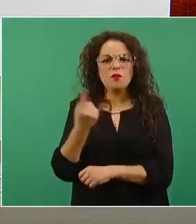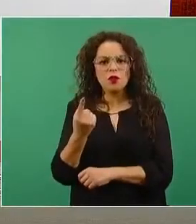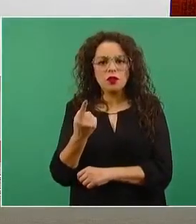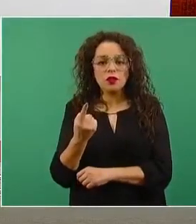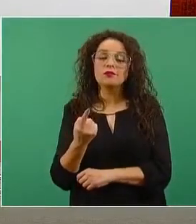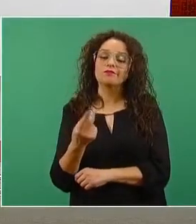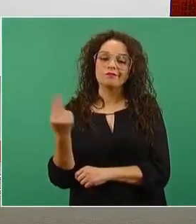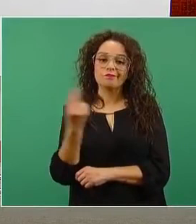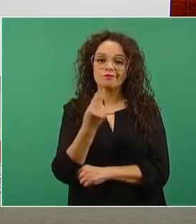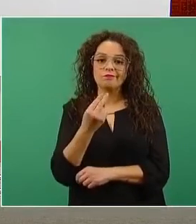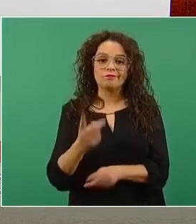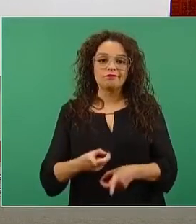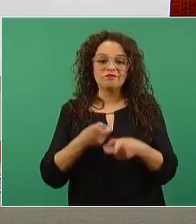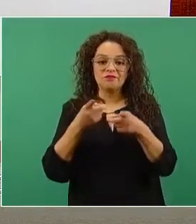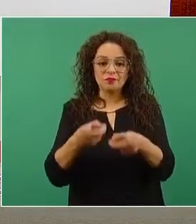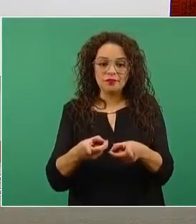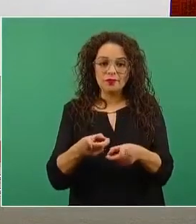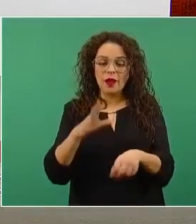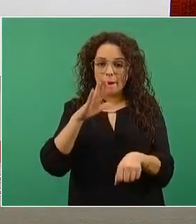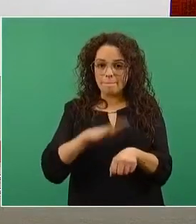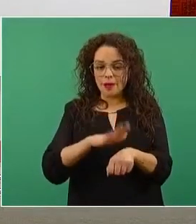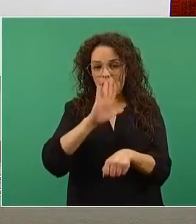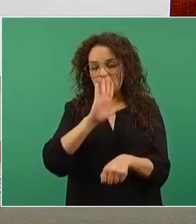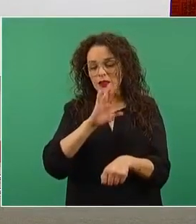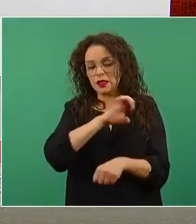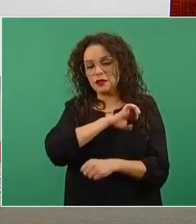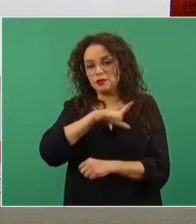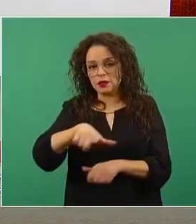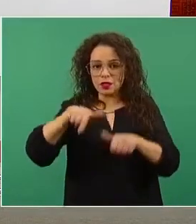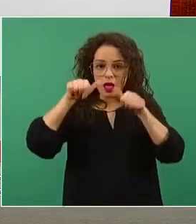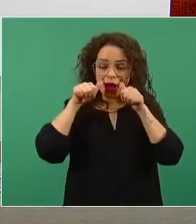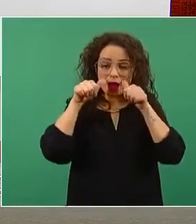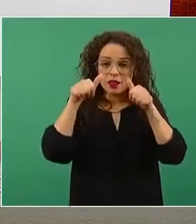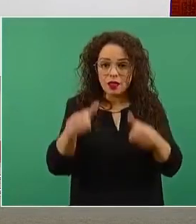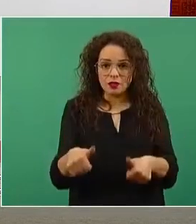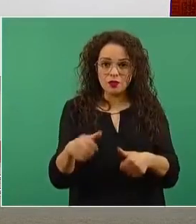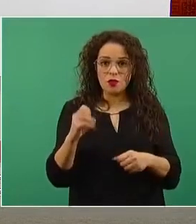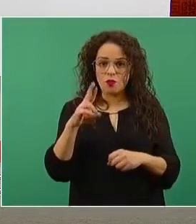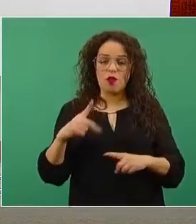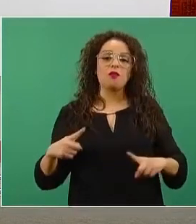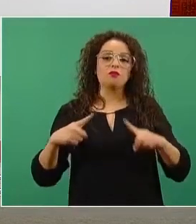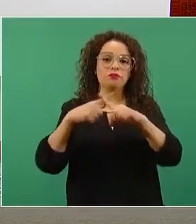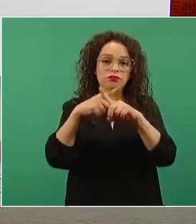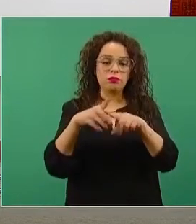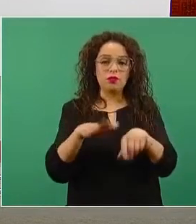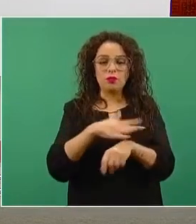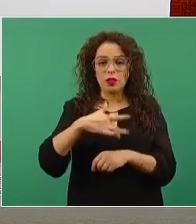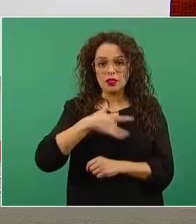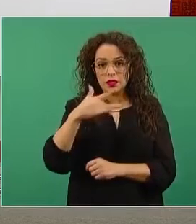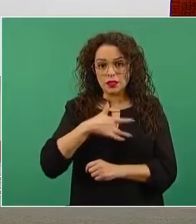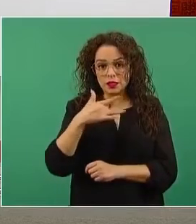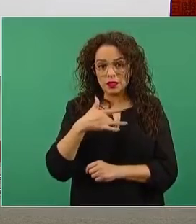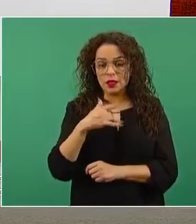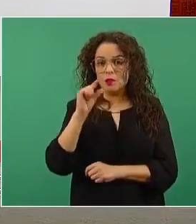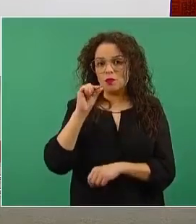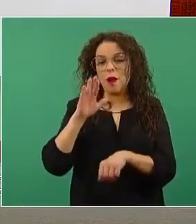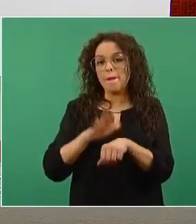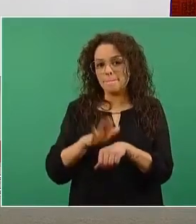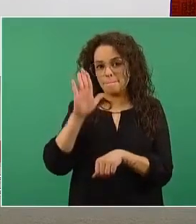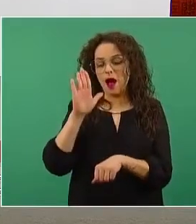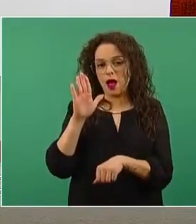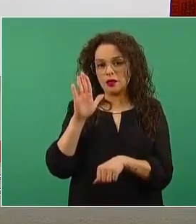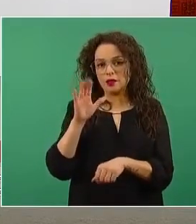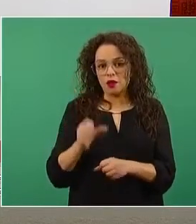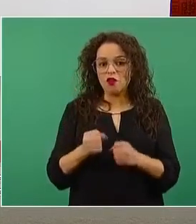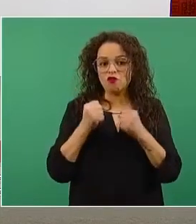una atención más especializada. Las manifestaciones y los signos y síntomas fueron más sistémicos,